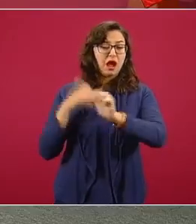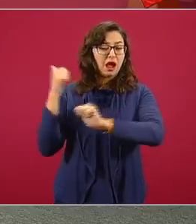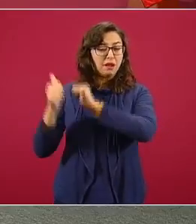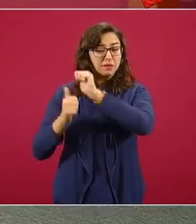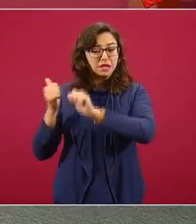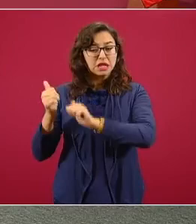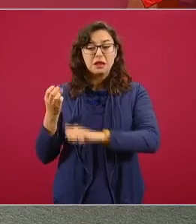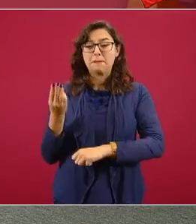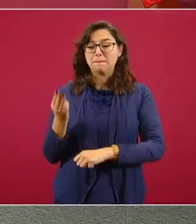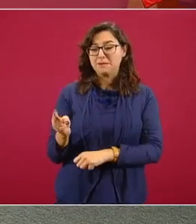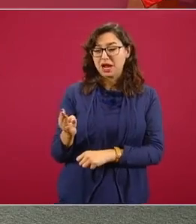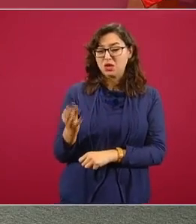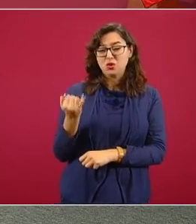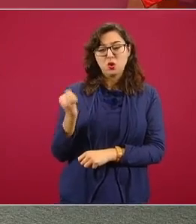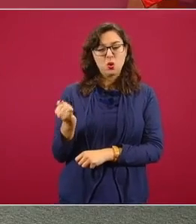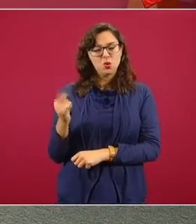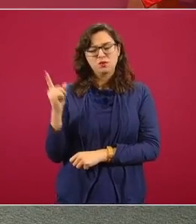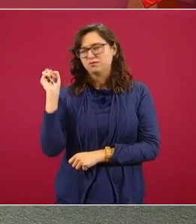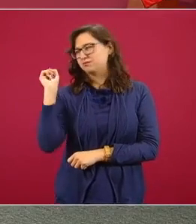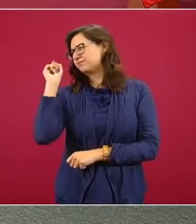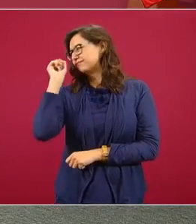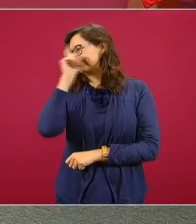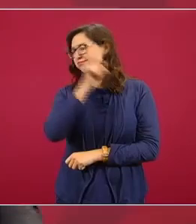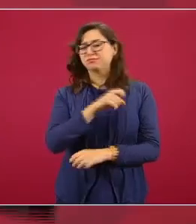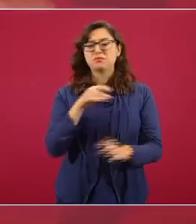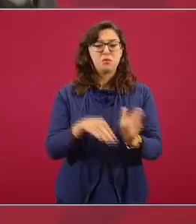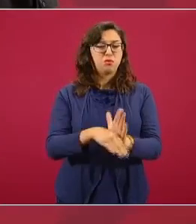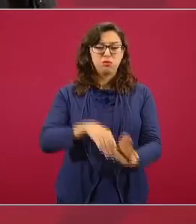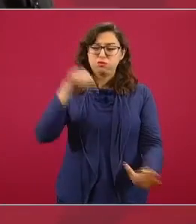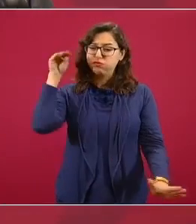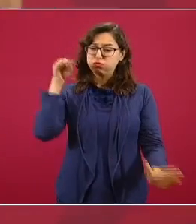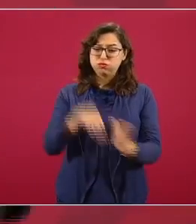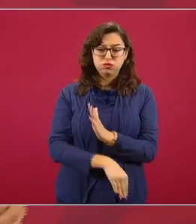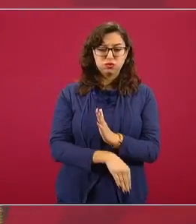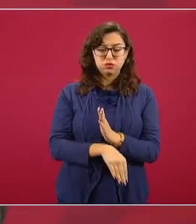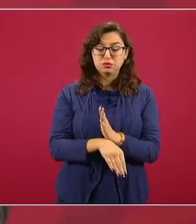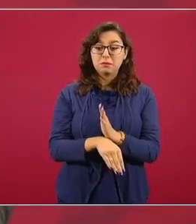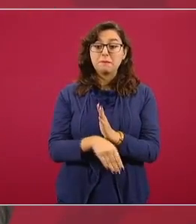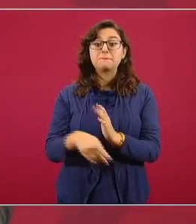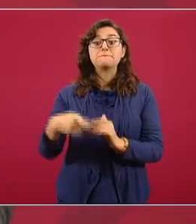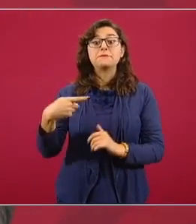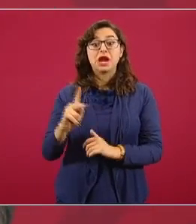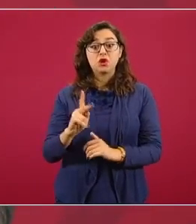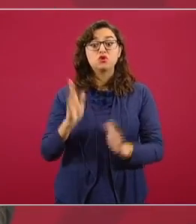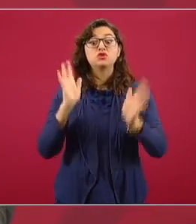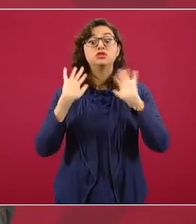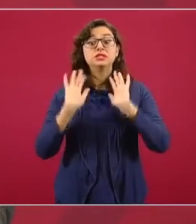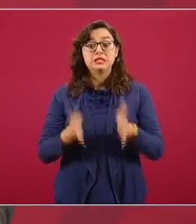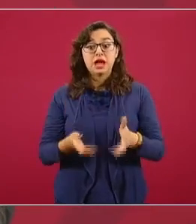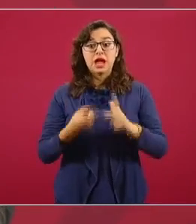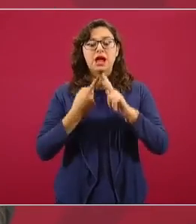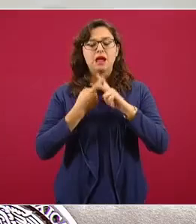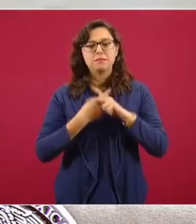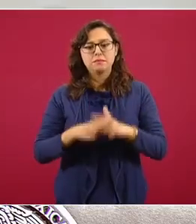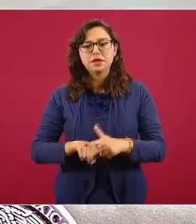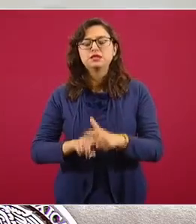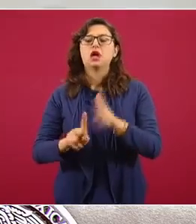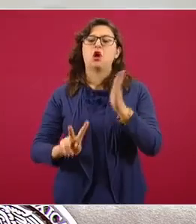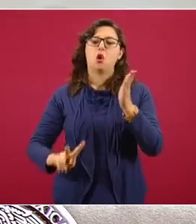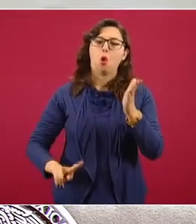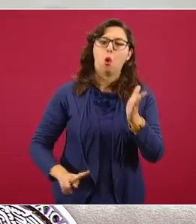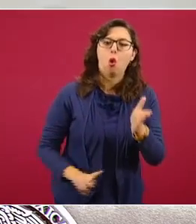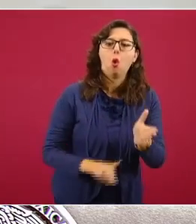junio, fueron meses muy difíciles. Estamos ya emergiendo, va saliendo a flote